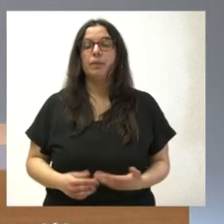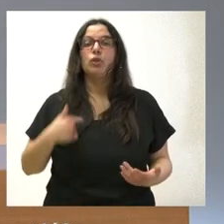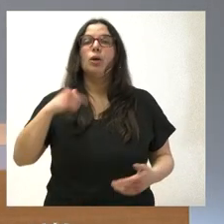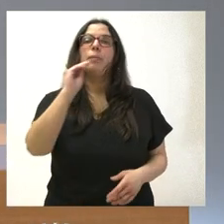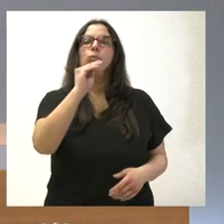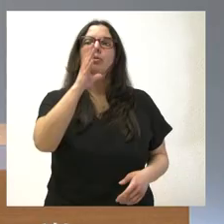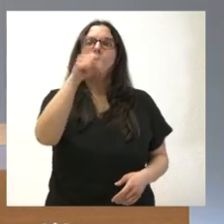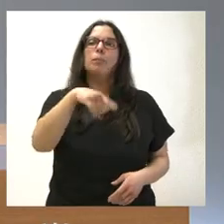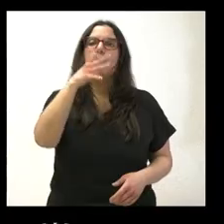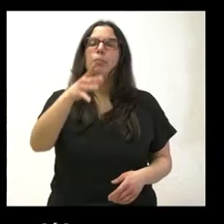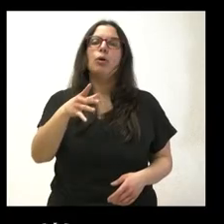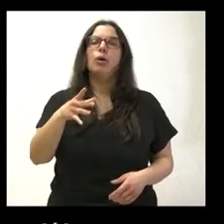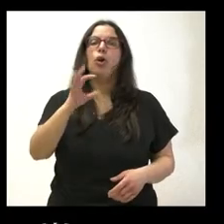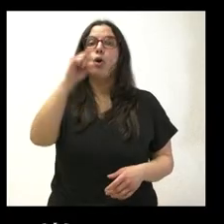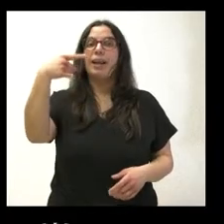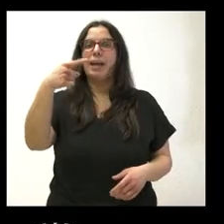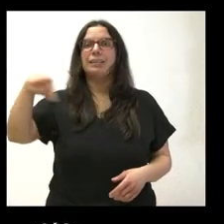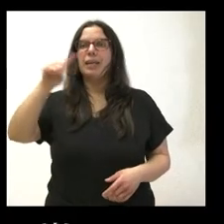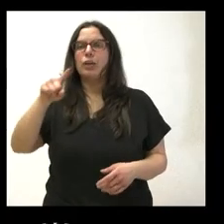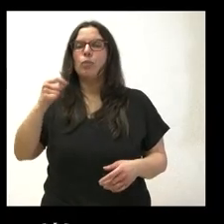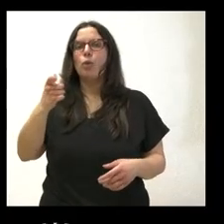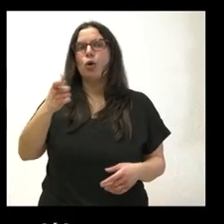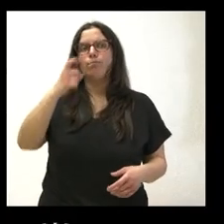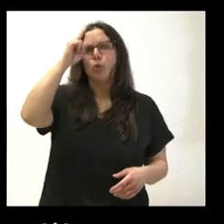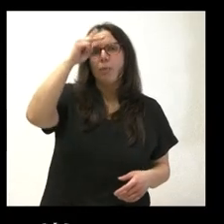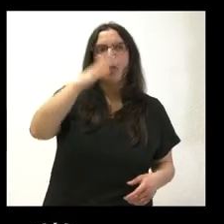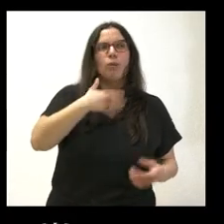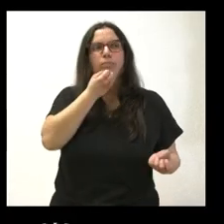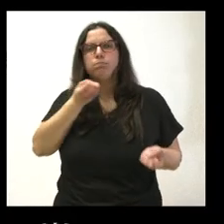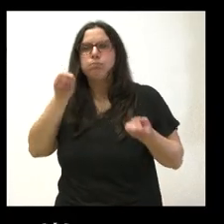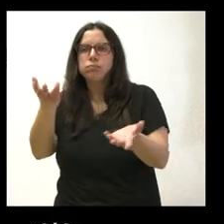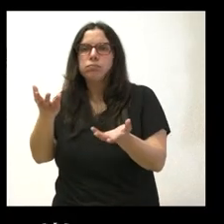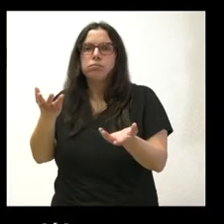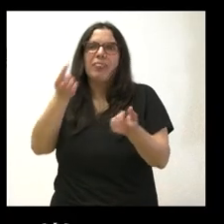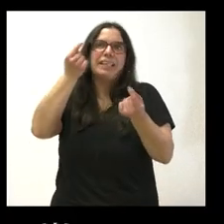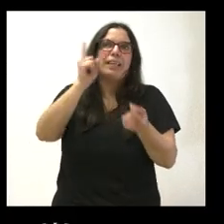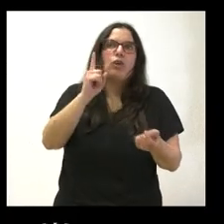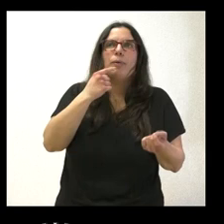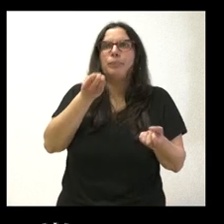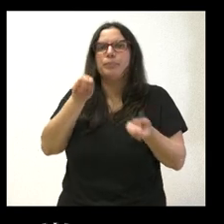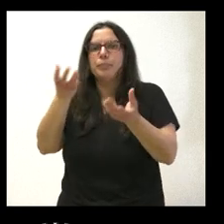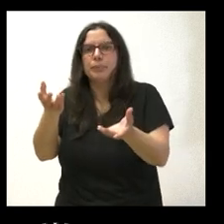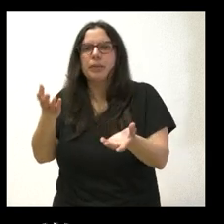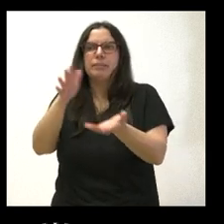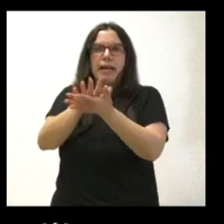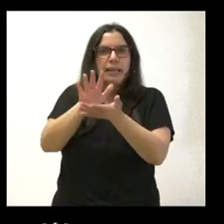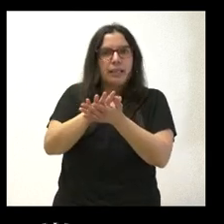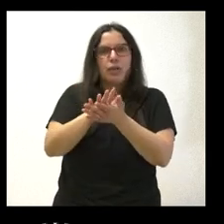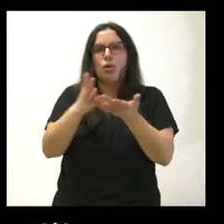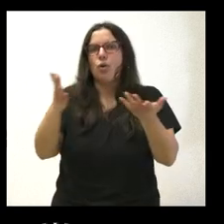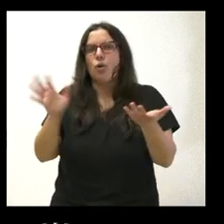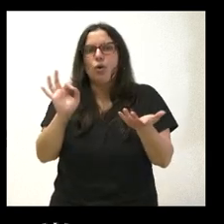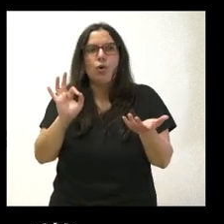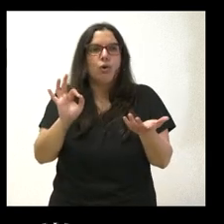inquietud que han expresado las ongs no sé si les puede lanzar un mensaje no les digo el detalle pero si les puede lanzar un mensaje de tranquilidad o si les